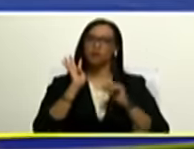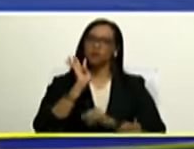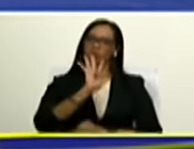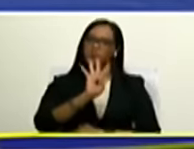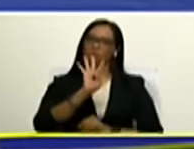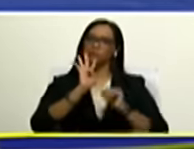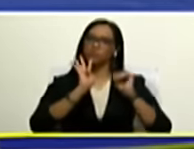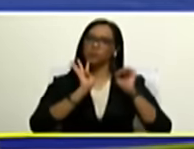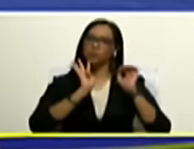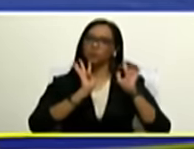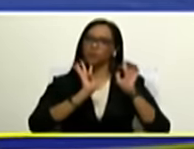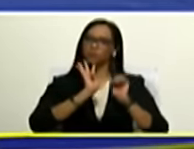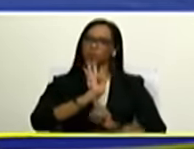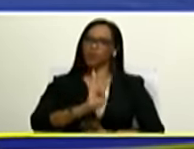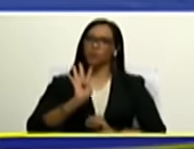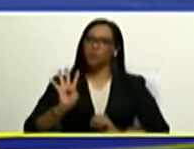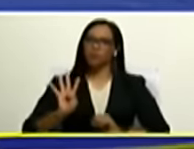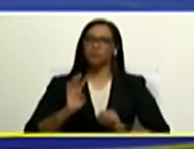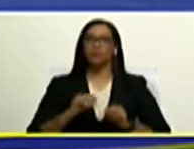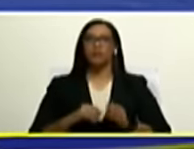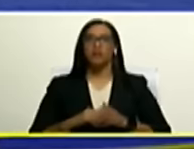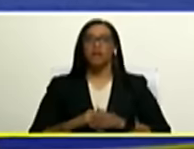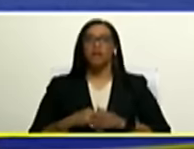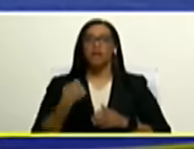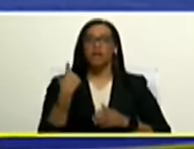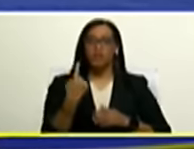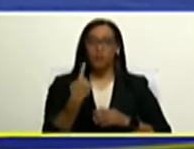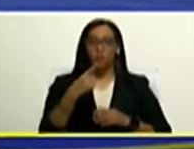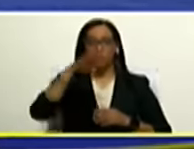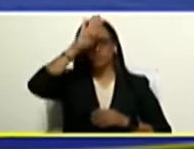1494, en que un edicto papal